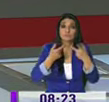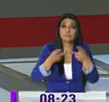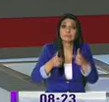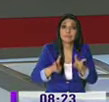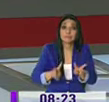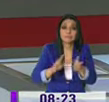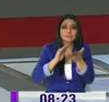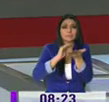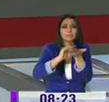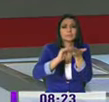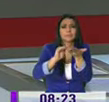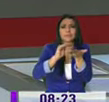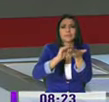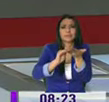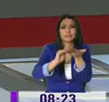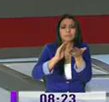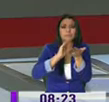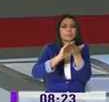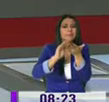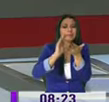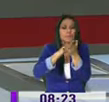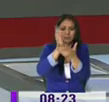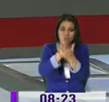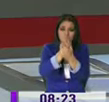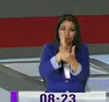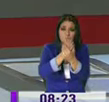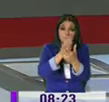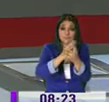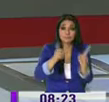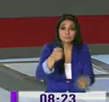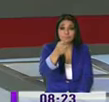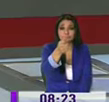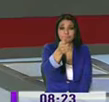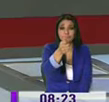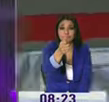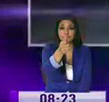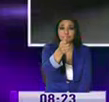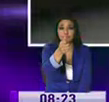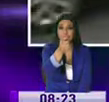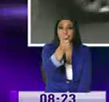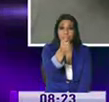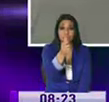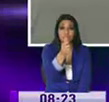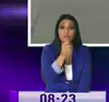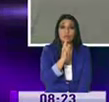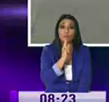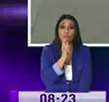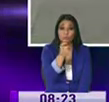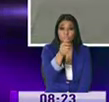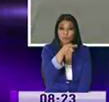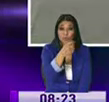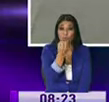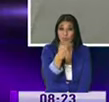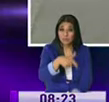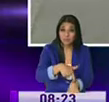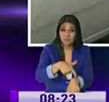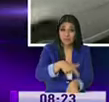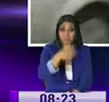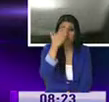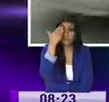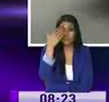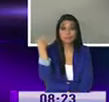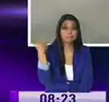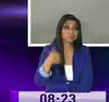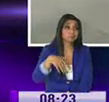perdonarán el palo autoridades pero es a eso mire también hay que prender una velita está en cuánto tiempo está si estaría o